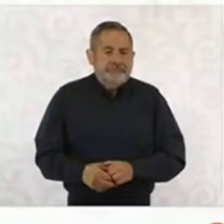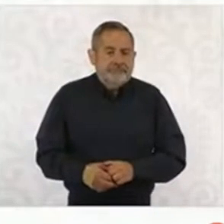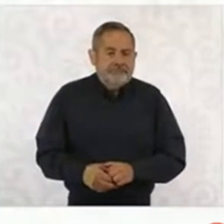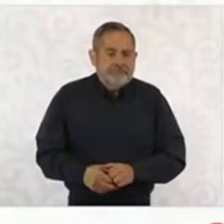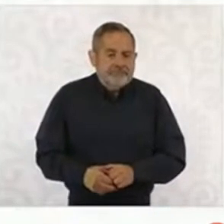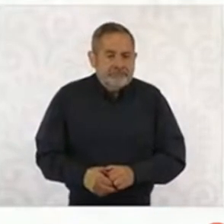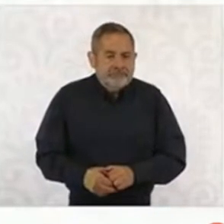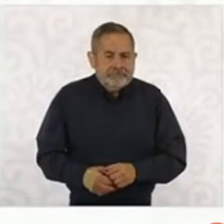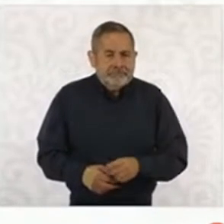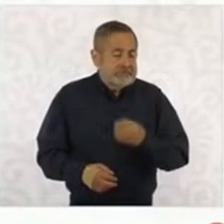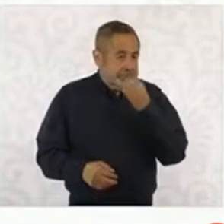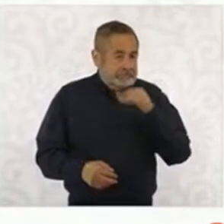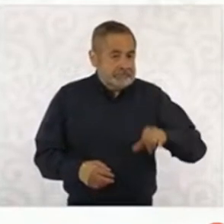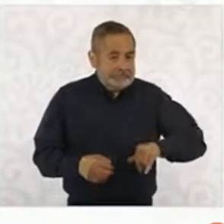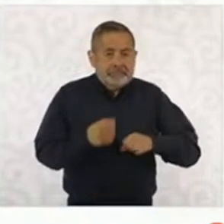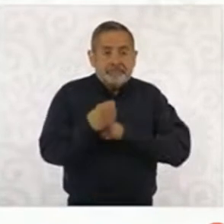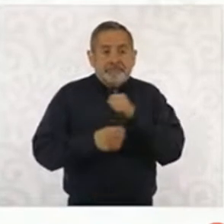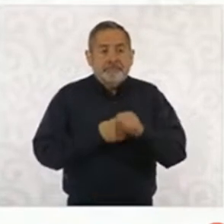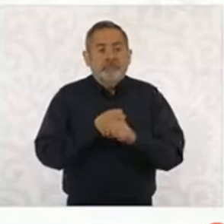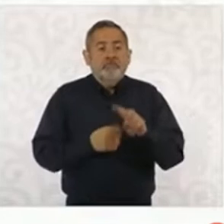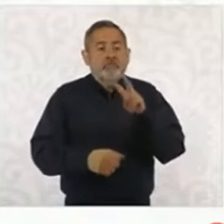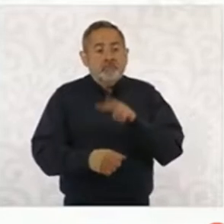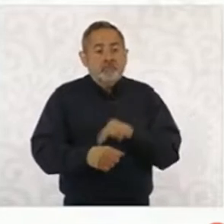Interesante viene en 2010,